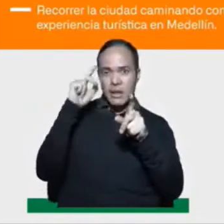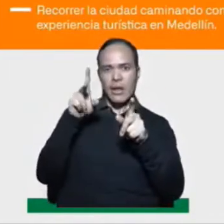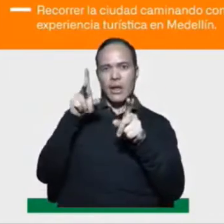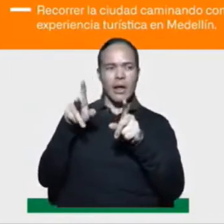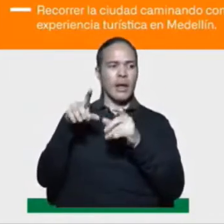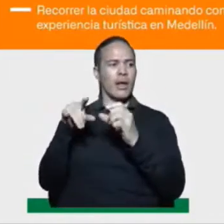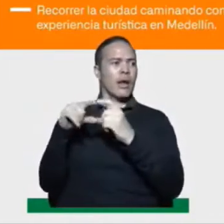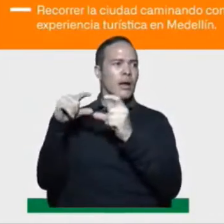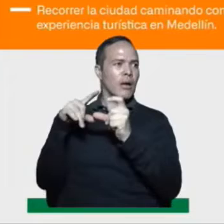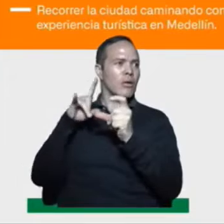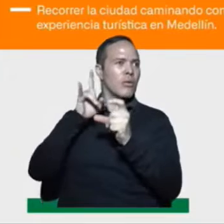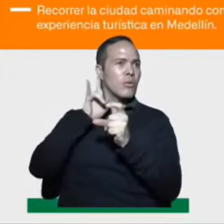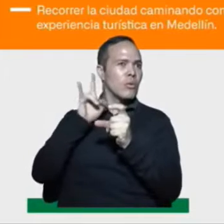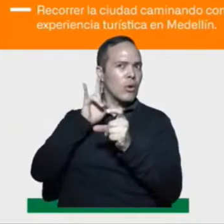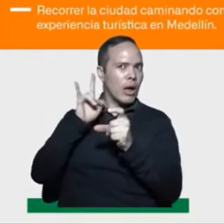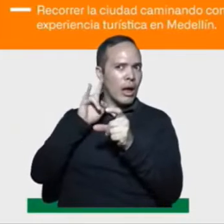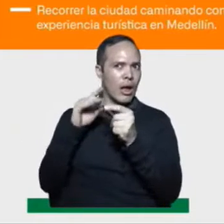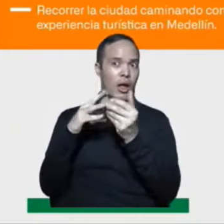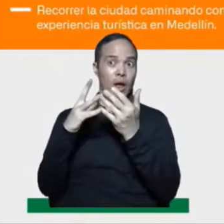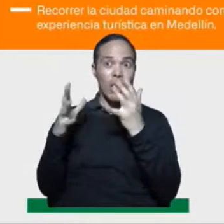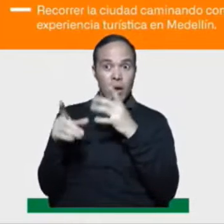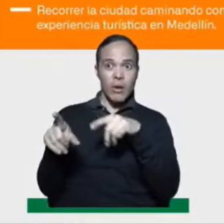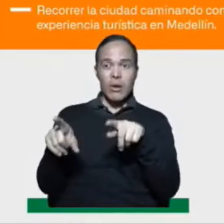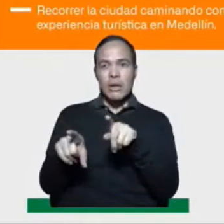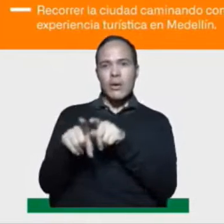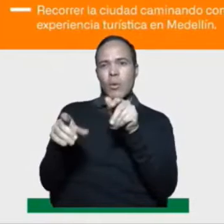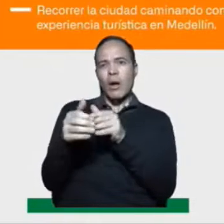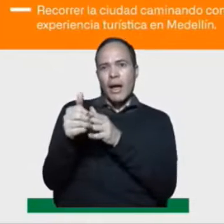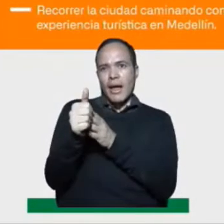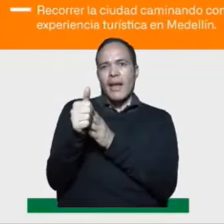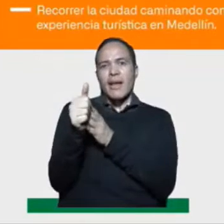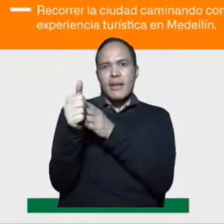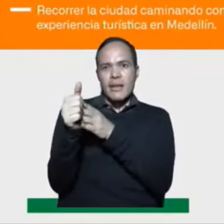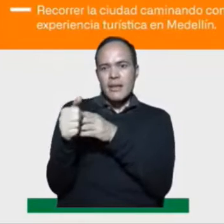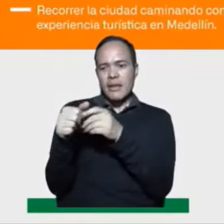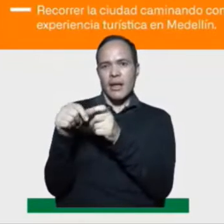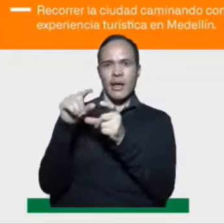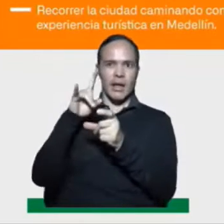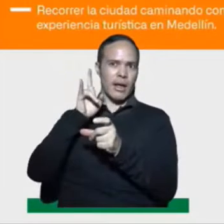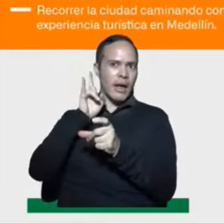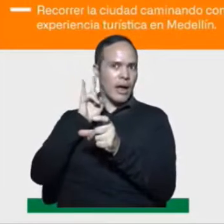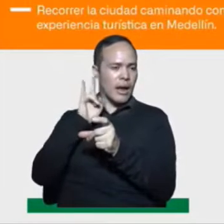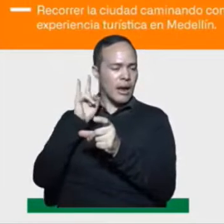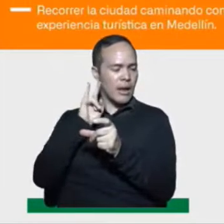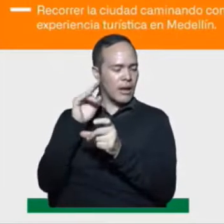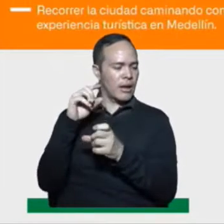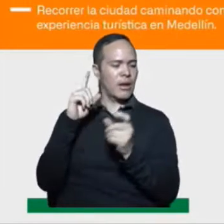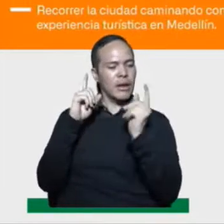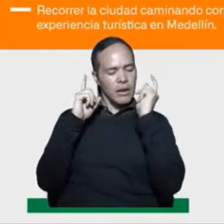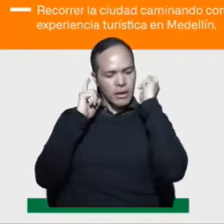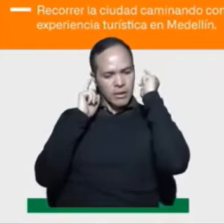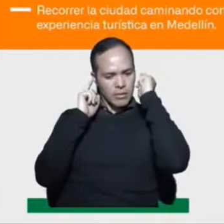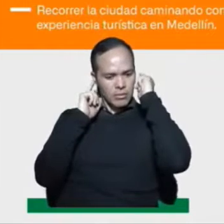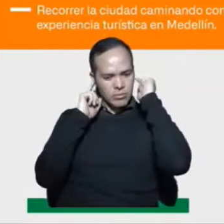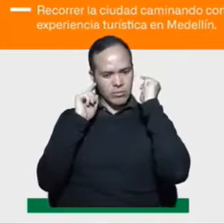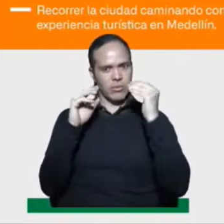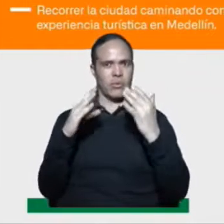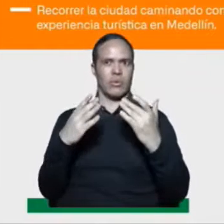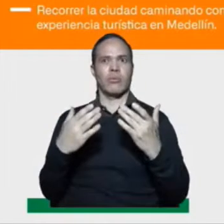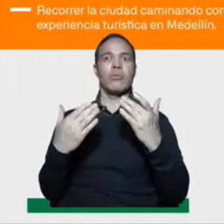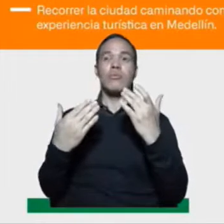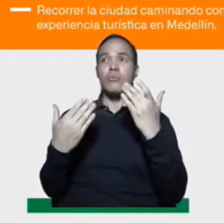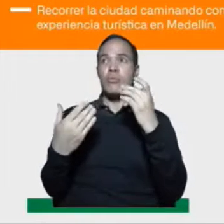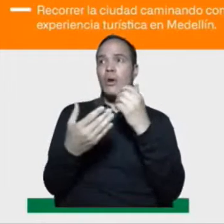sido usuales que tengamos otros recursos, esas audioguías que han sido validadas a través de curadurías de profesionales y expertos para que tengan